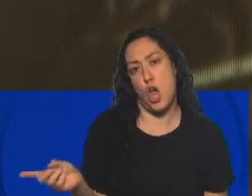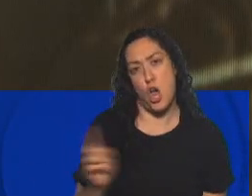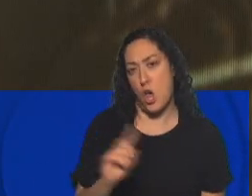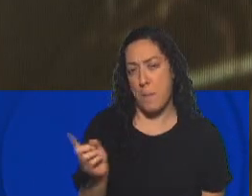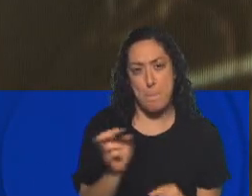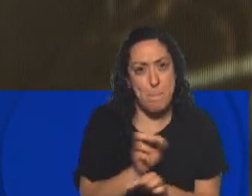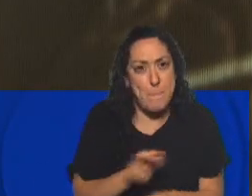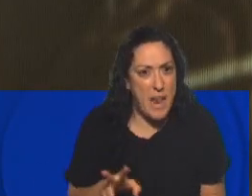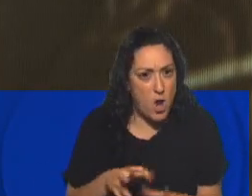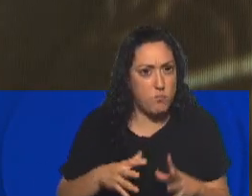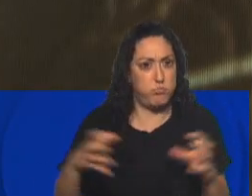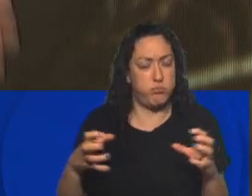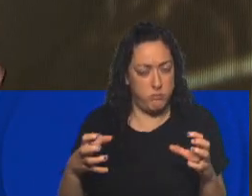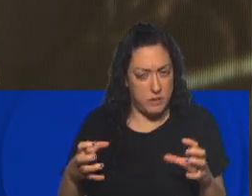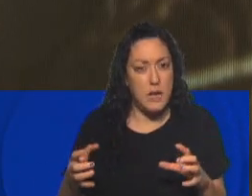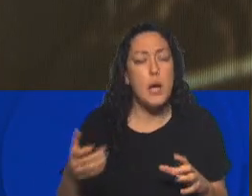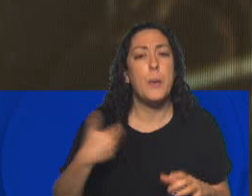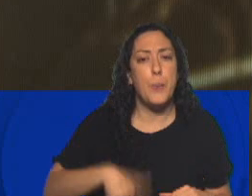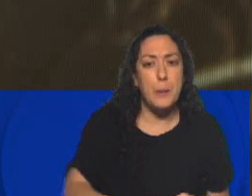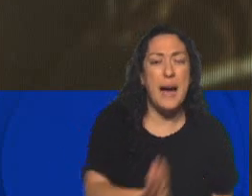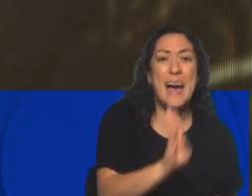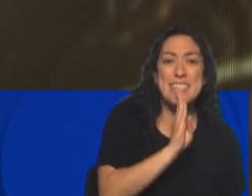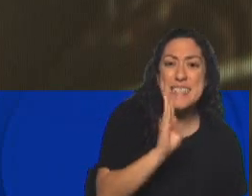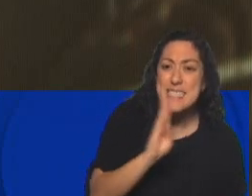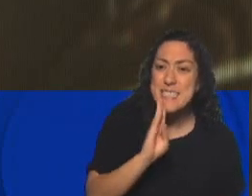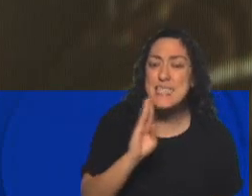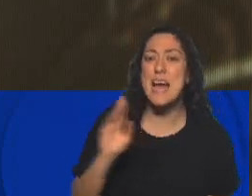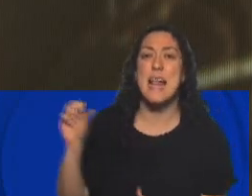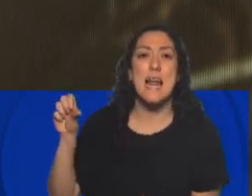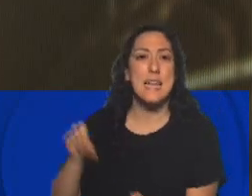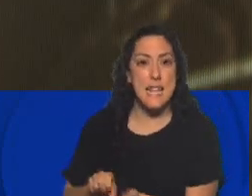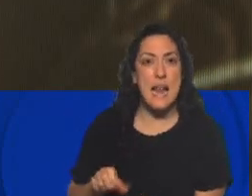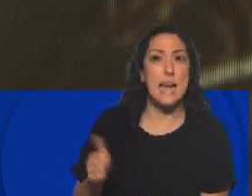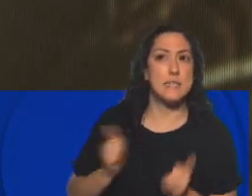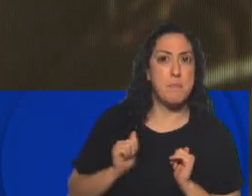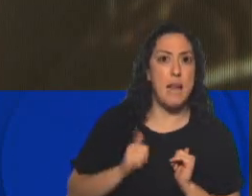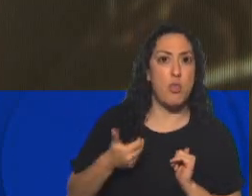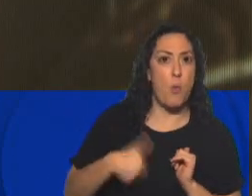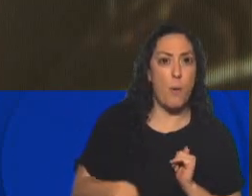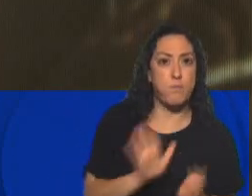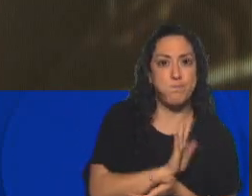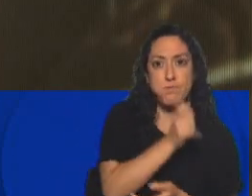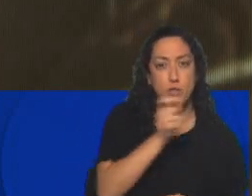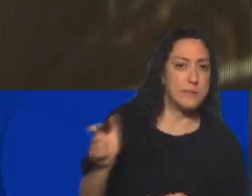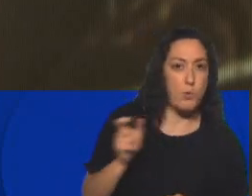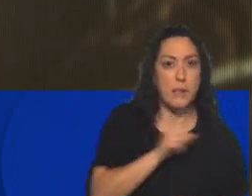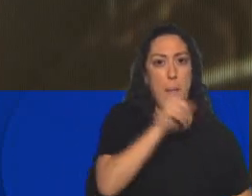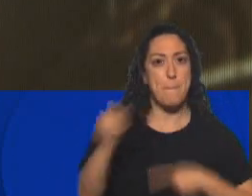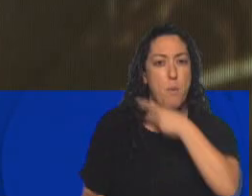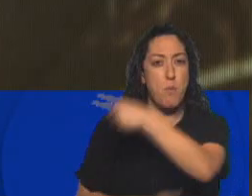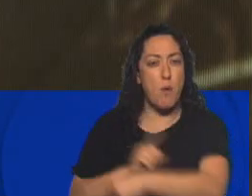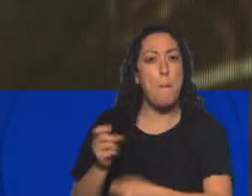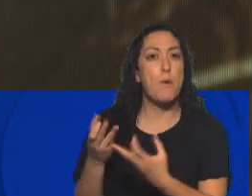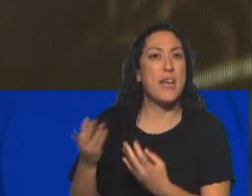Recordemos que también se espera un ataque de Israel a territorio iraní como respuesta a los casi 200